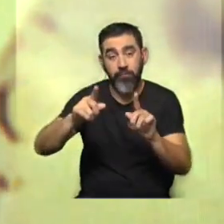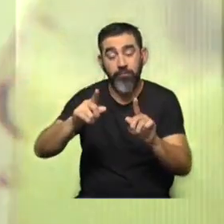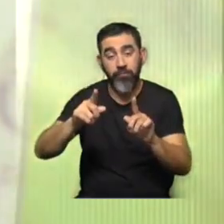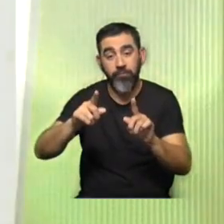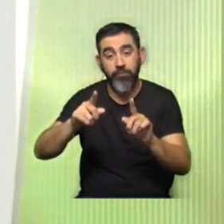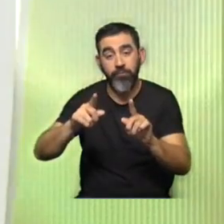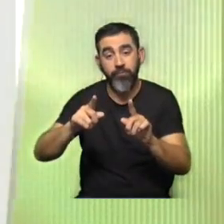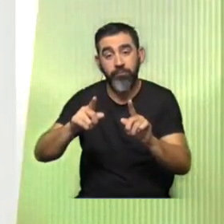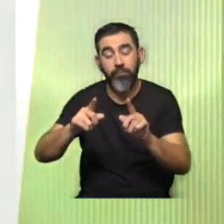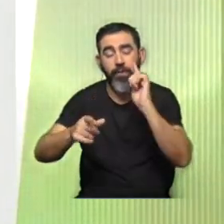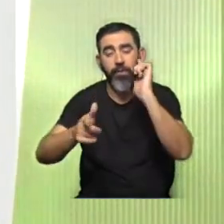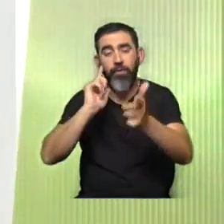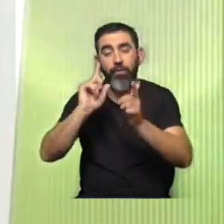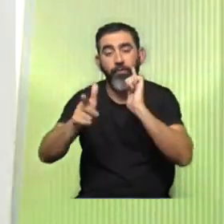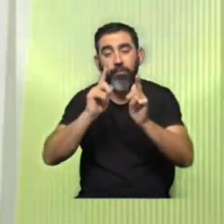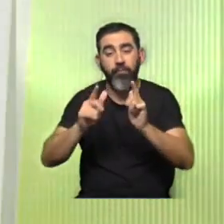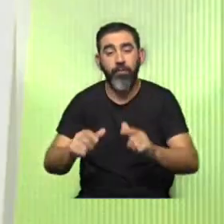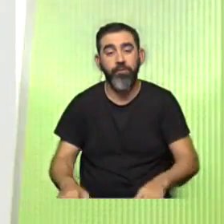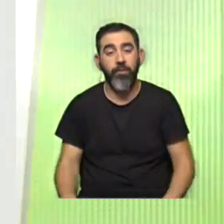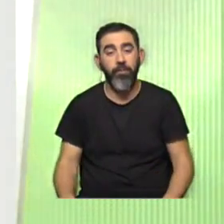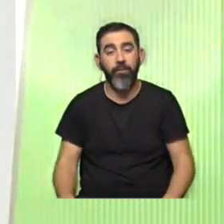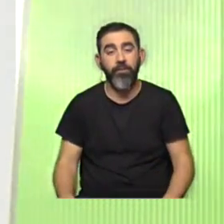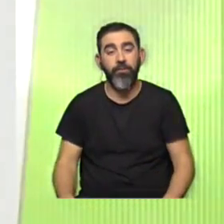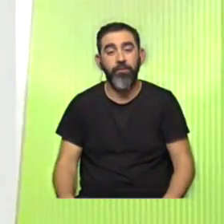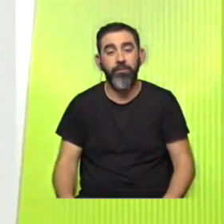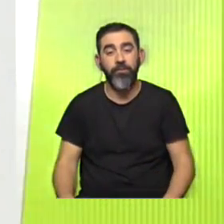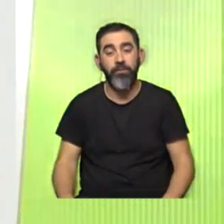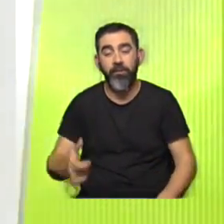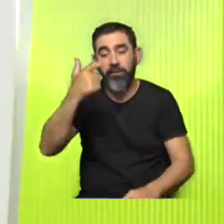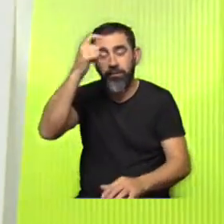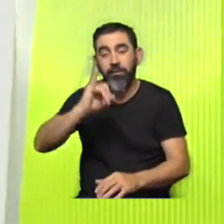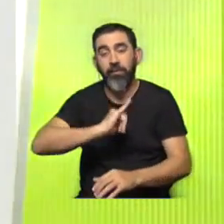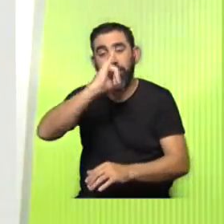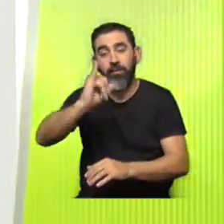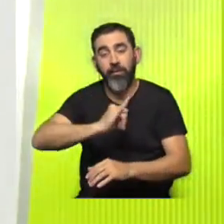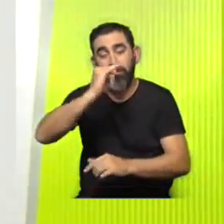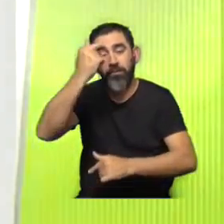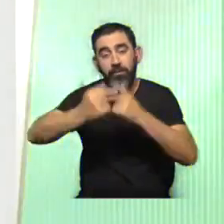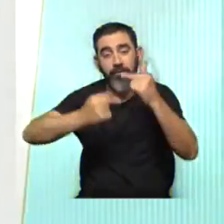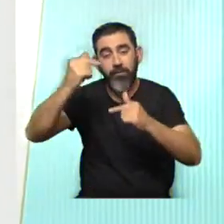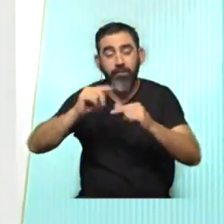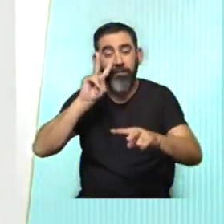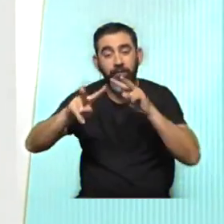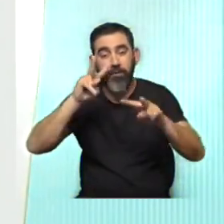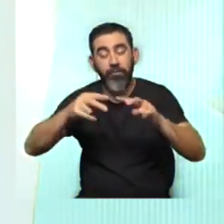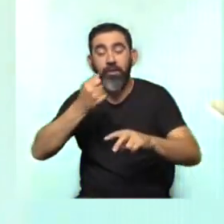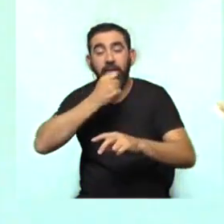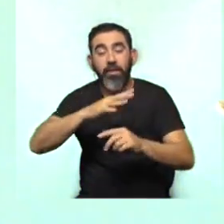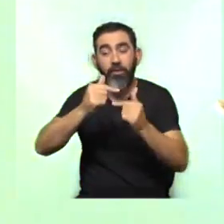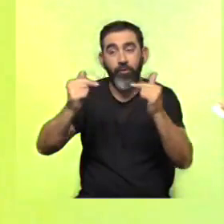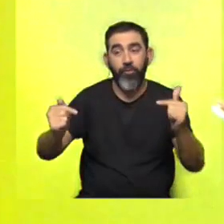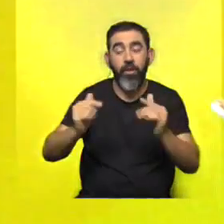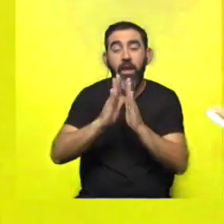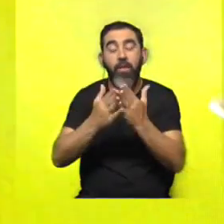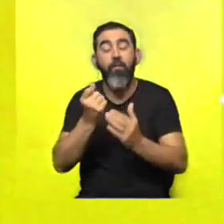de todo lo que tiene, es muy disfrutable de leer, el cruce de ciencia y narración en las distintas miradas, la historia de las piezas, es un libro